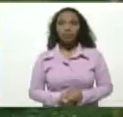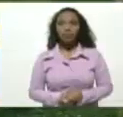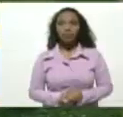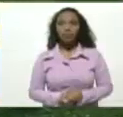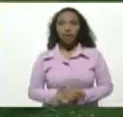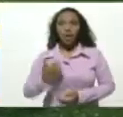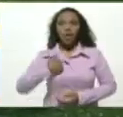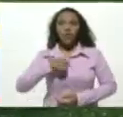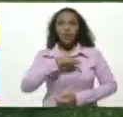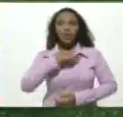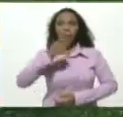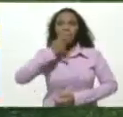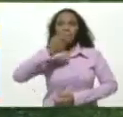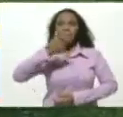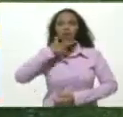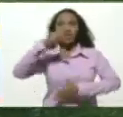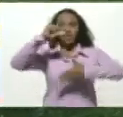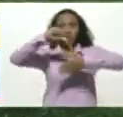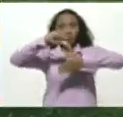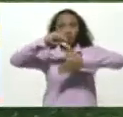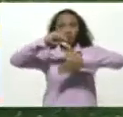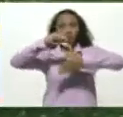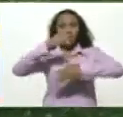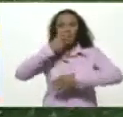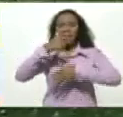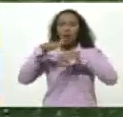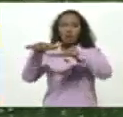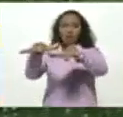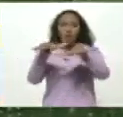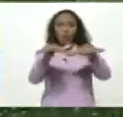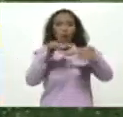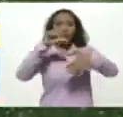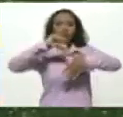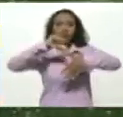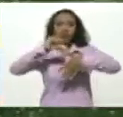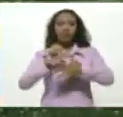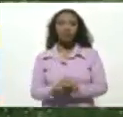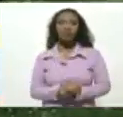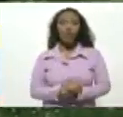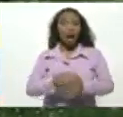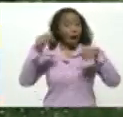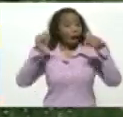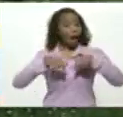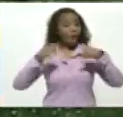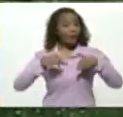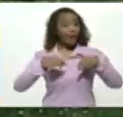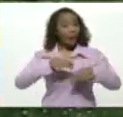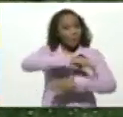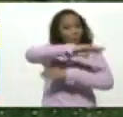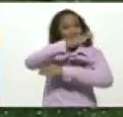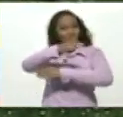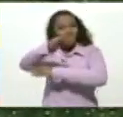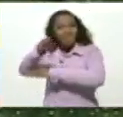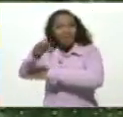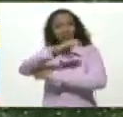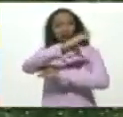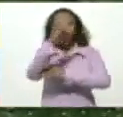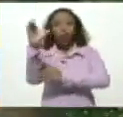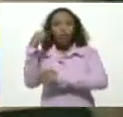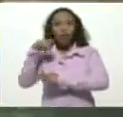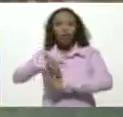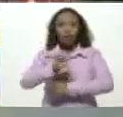Nuestra hermosa Sudamérica, bella Sudamérica. Y aquí, el mar Caribe